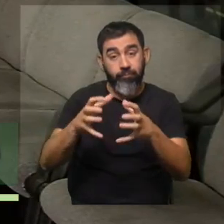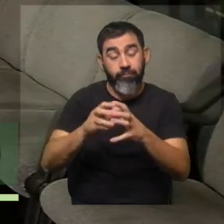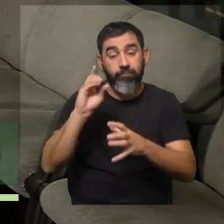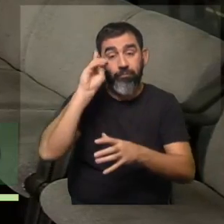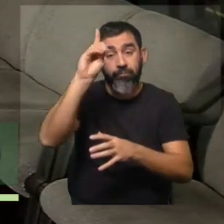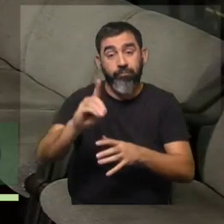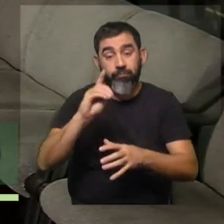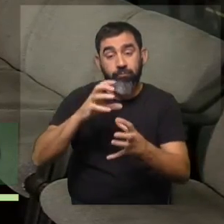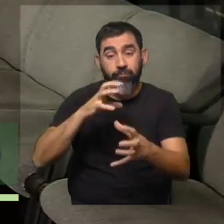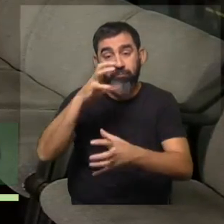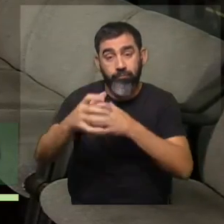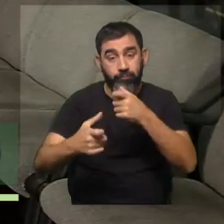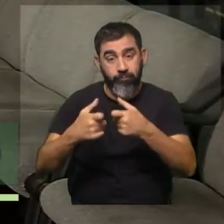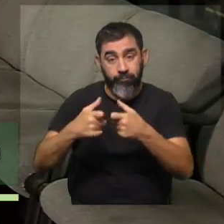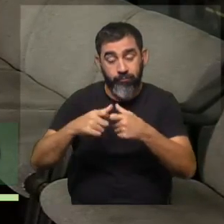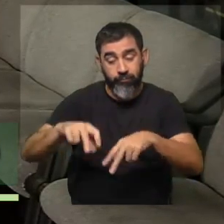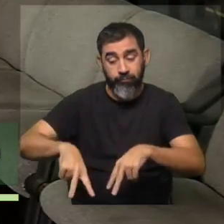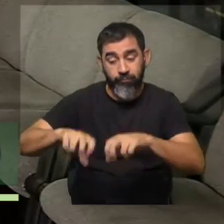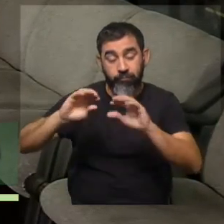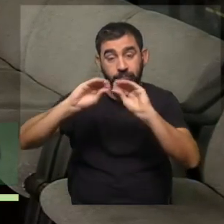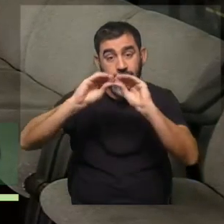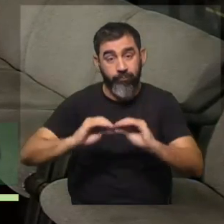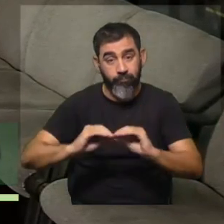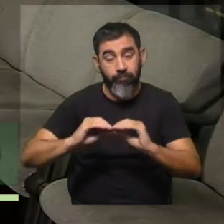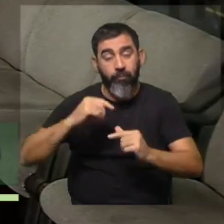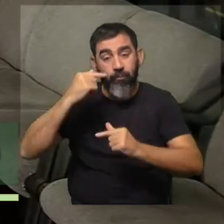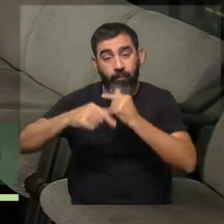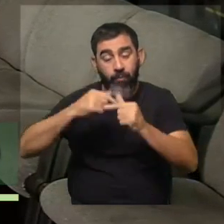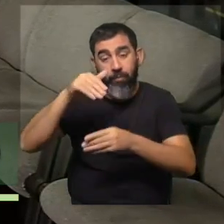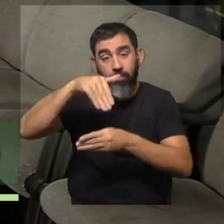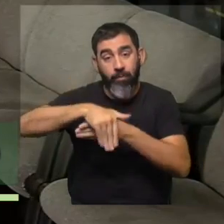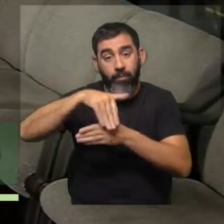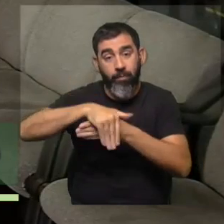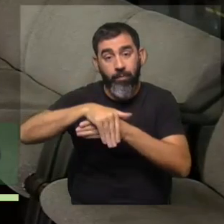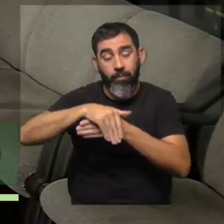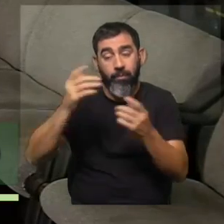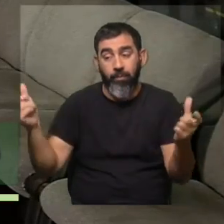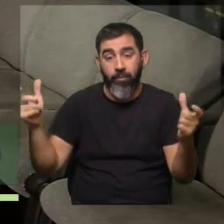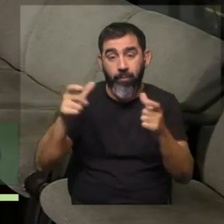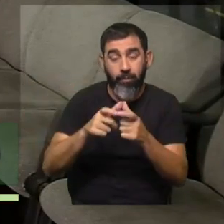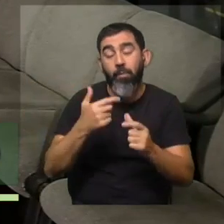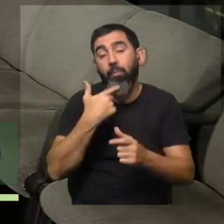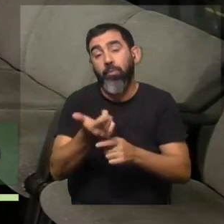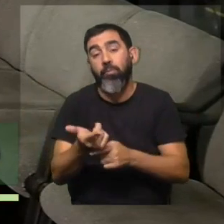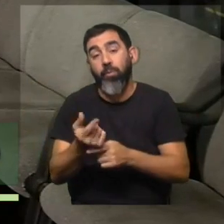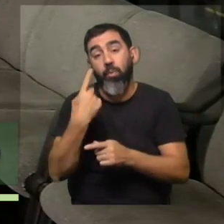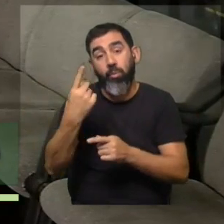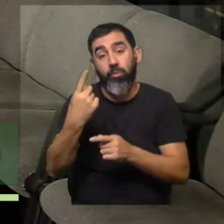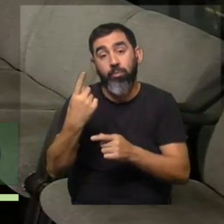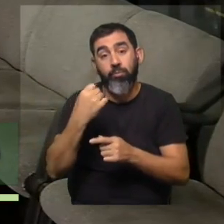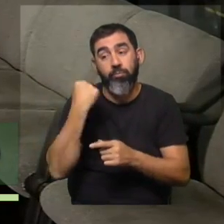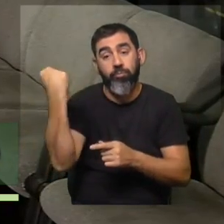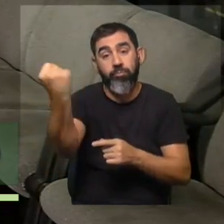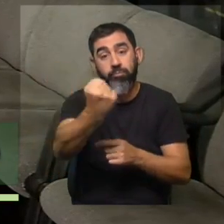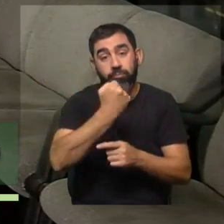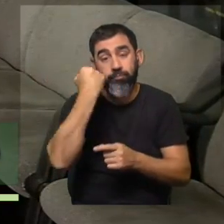diputados del oficialismo que analiza la rendición de cuentas continuará en la tarde con otros encuentros entre ellos uno que se considera muy